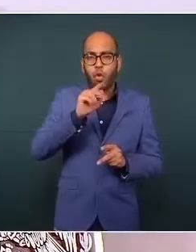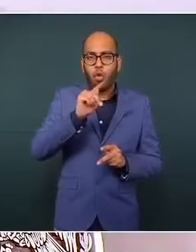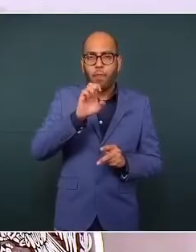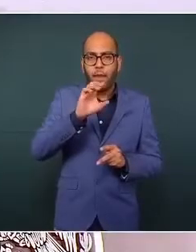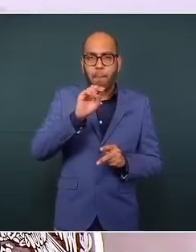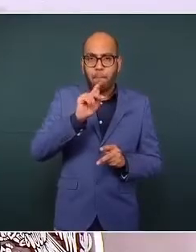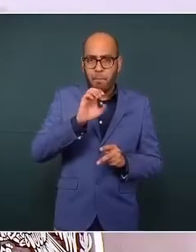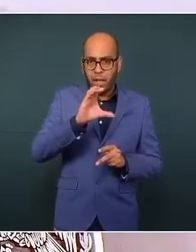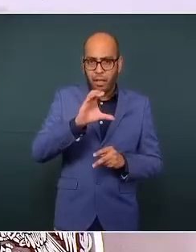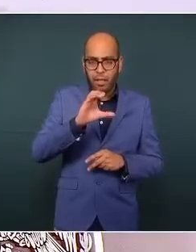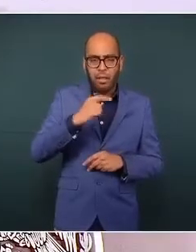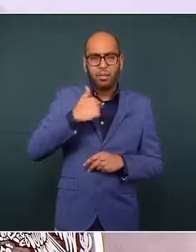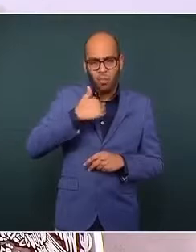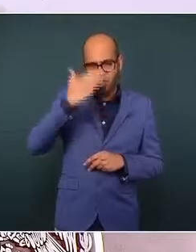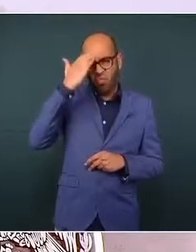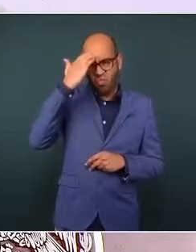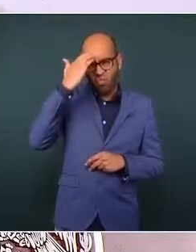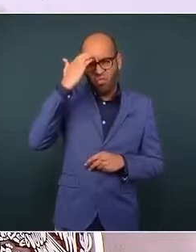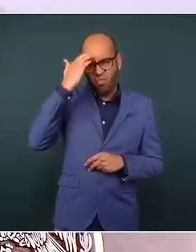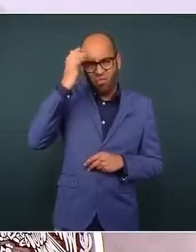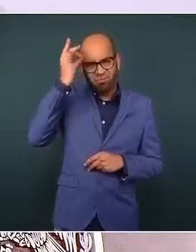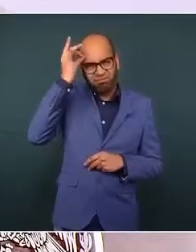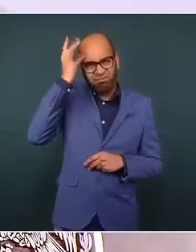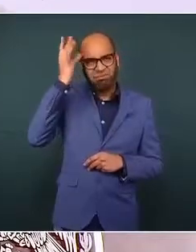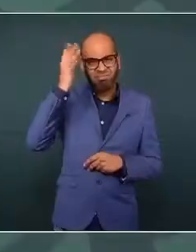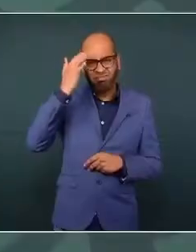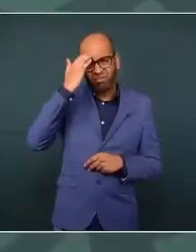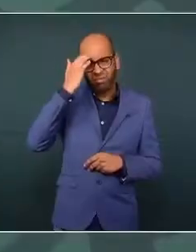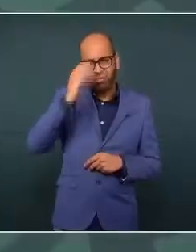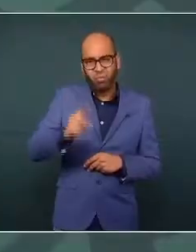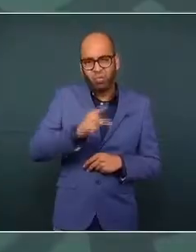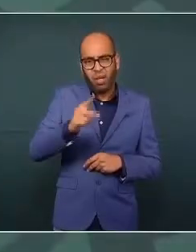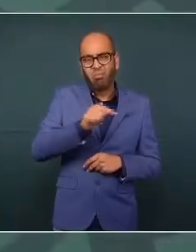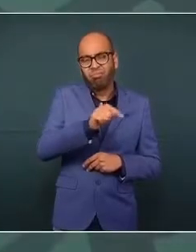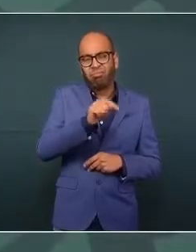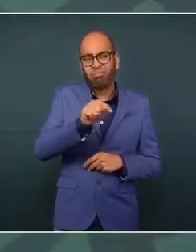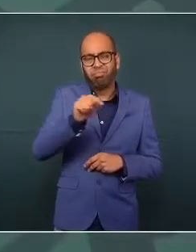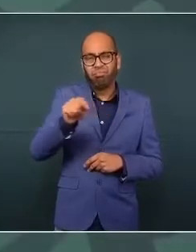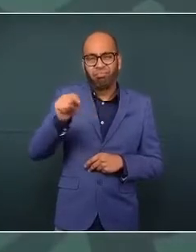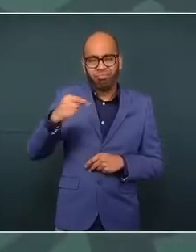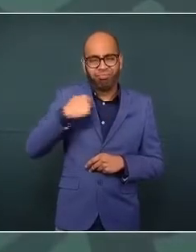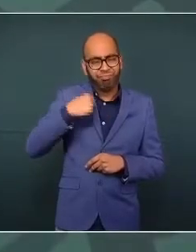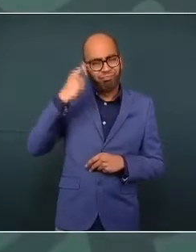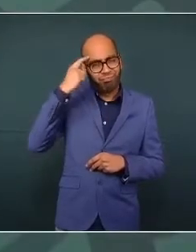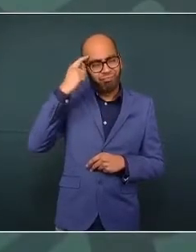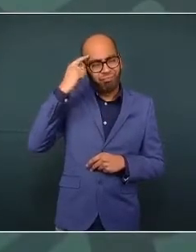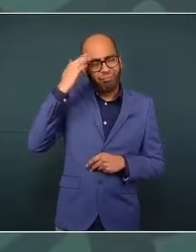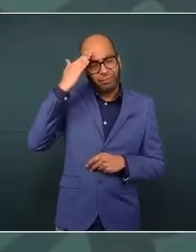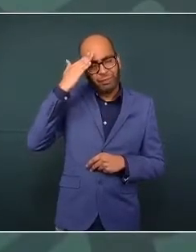pueblos, los tengo aquí en la cabeza,